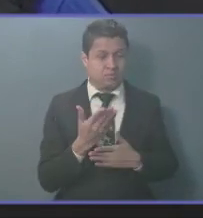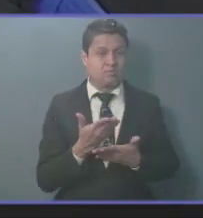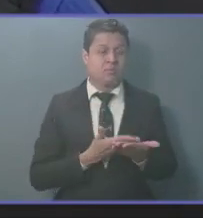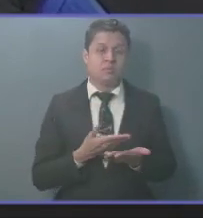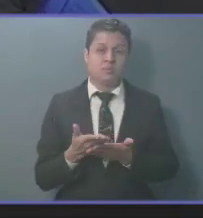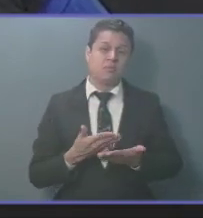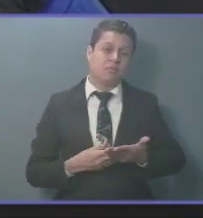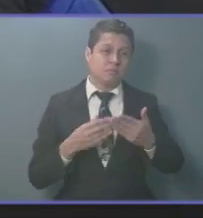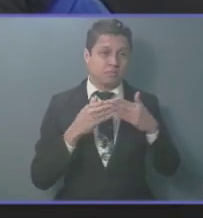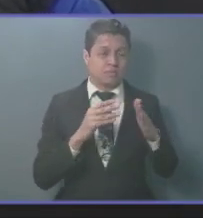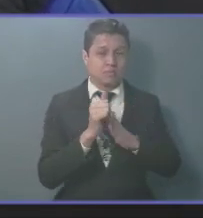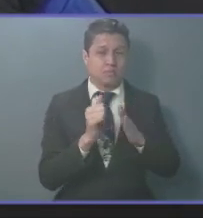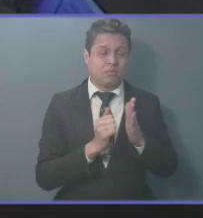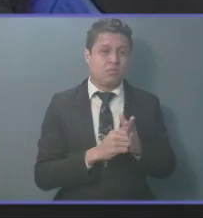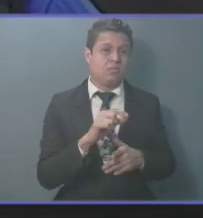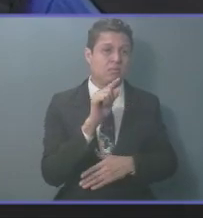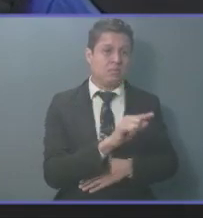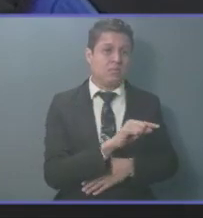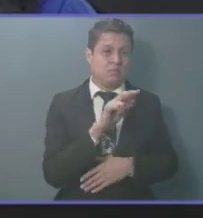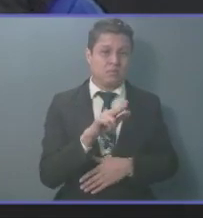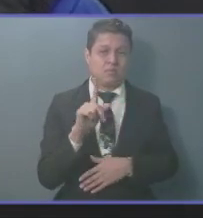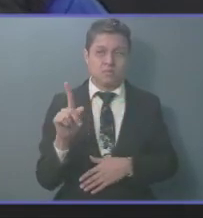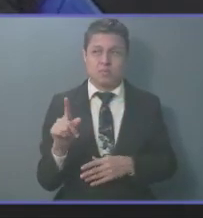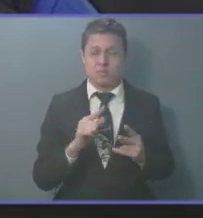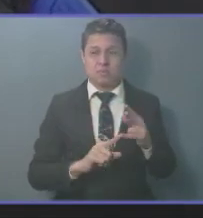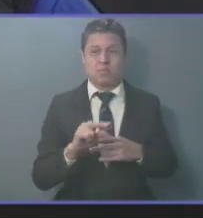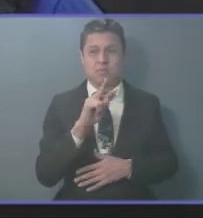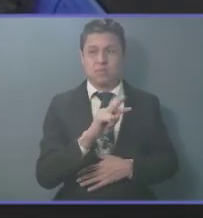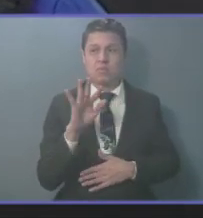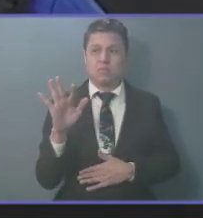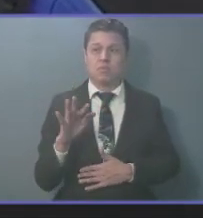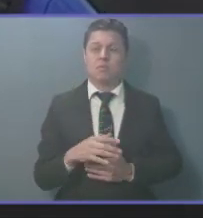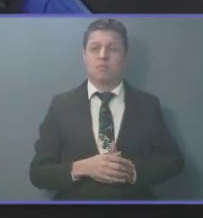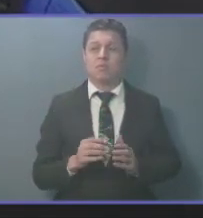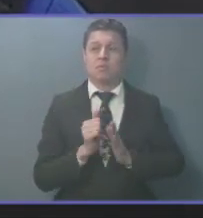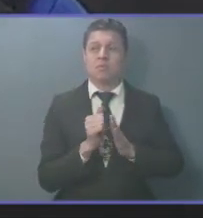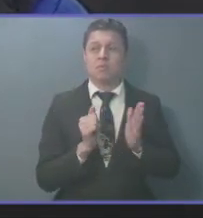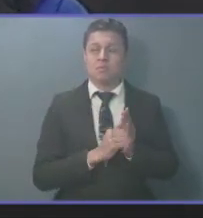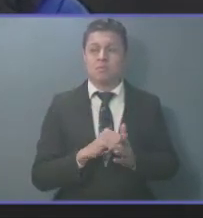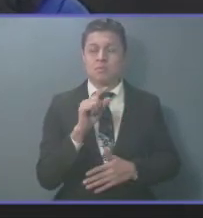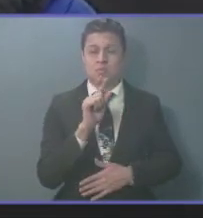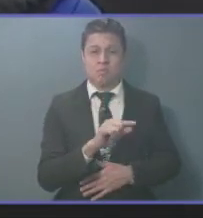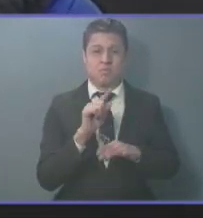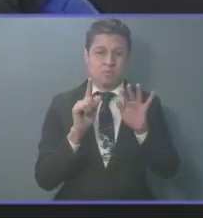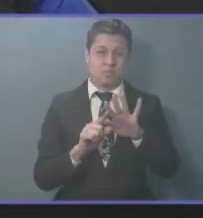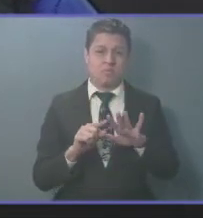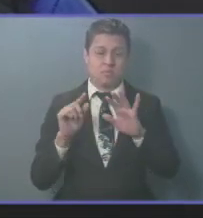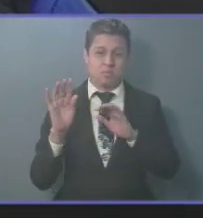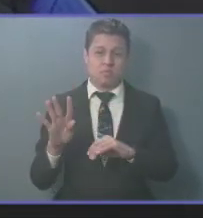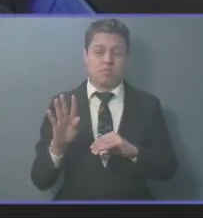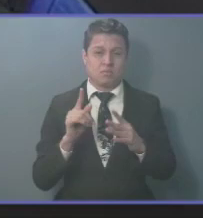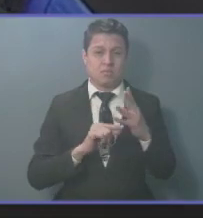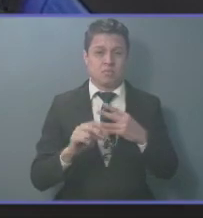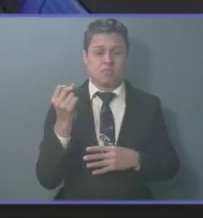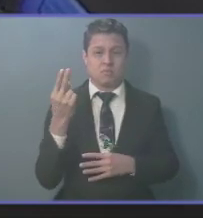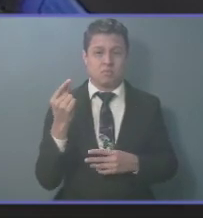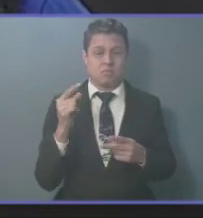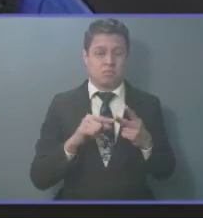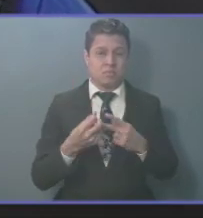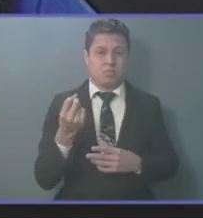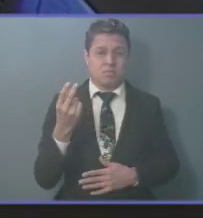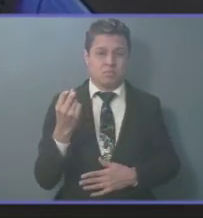dimensiones, artículo 131, numeral 25, artículo 164, numeral 12 y